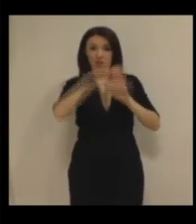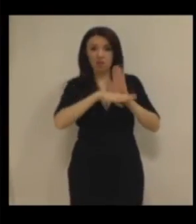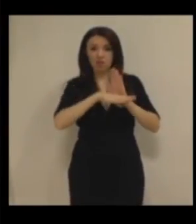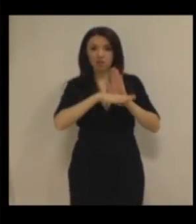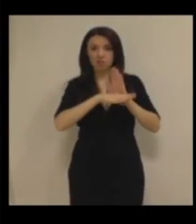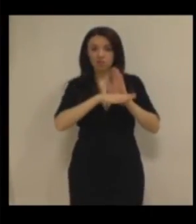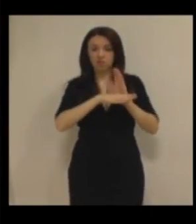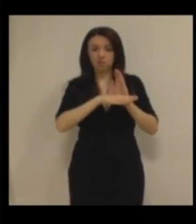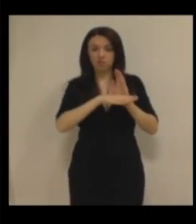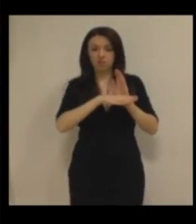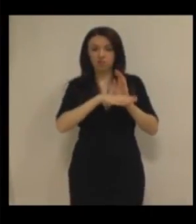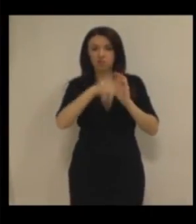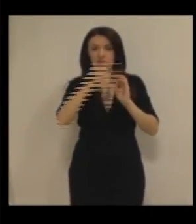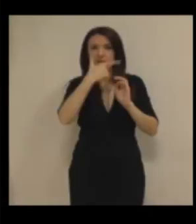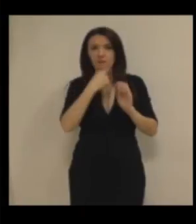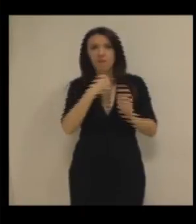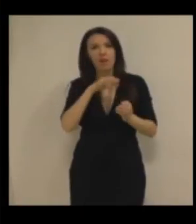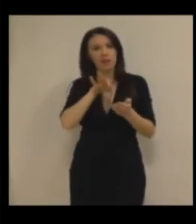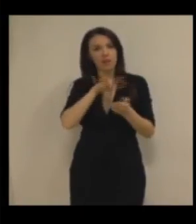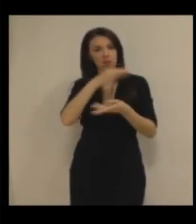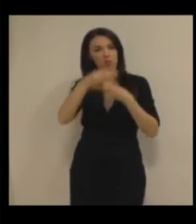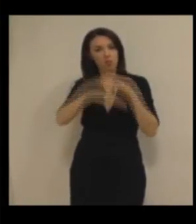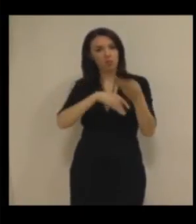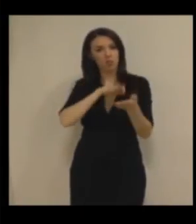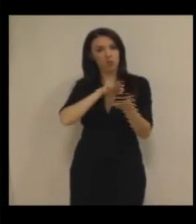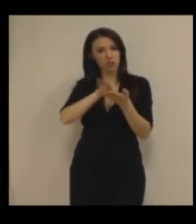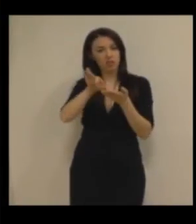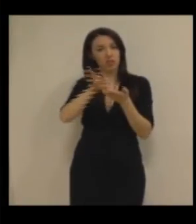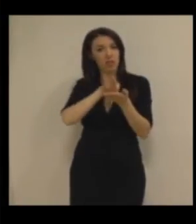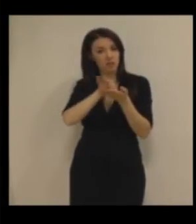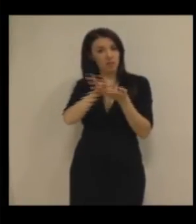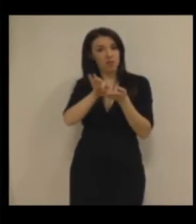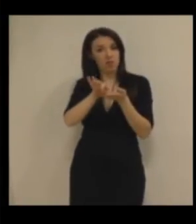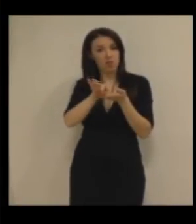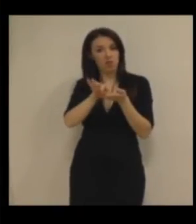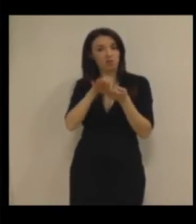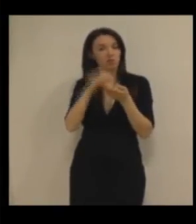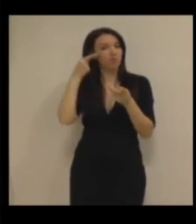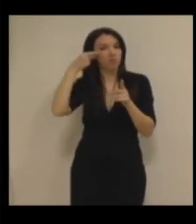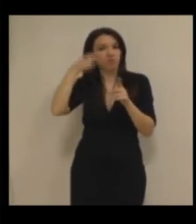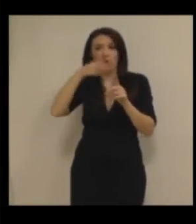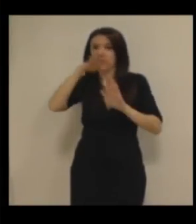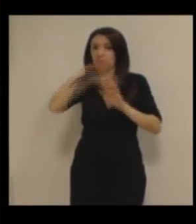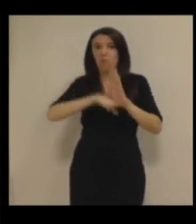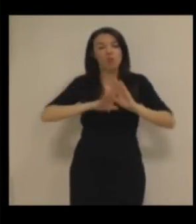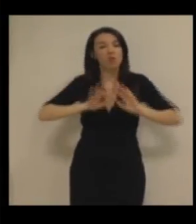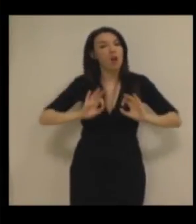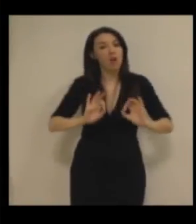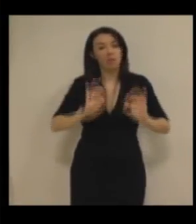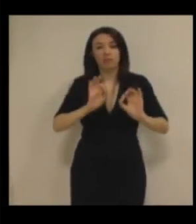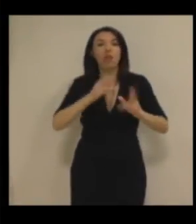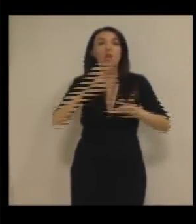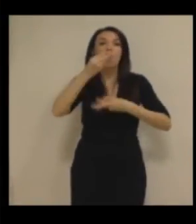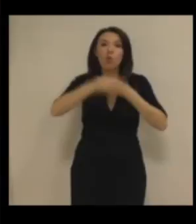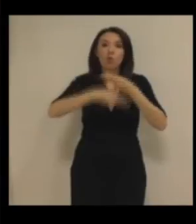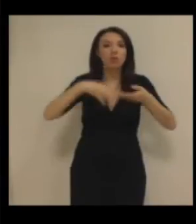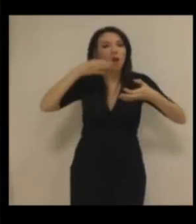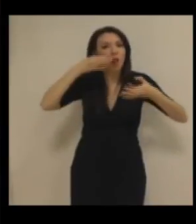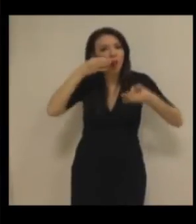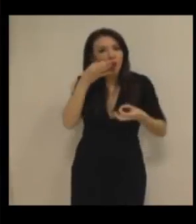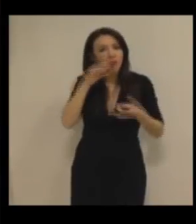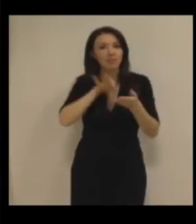a que se facilite el uso de los servicios, pues es el objetivo del proyecto, ¿no?